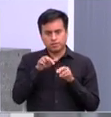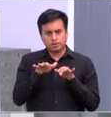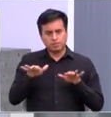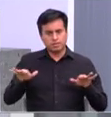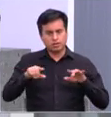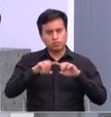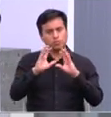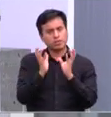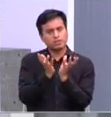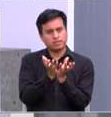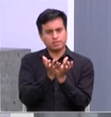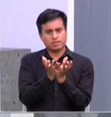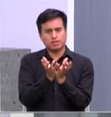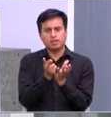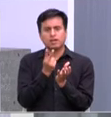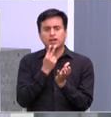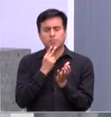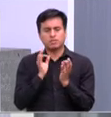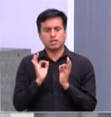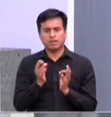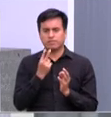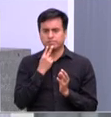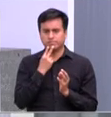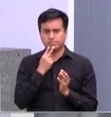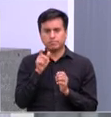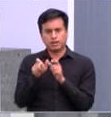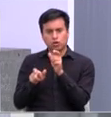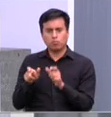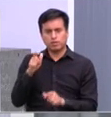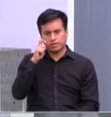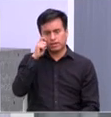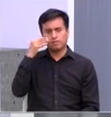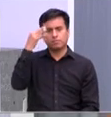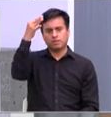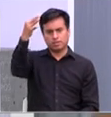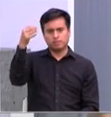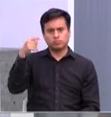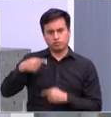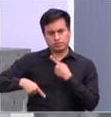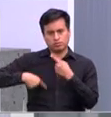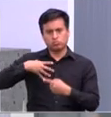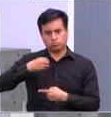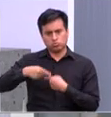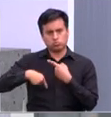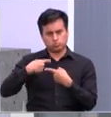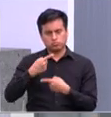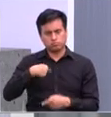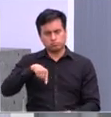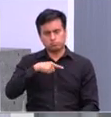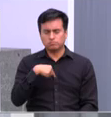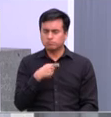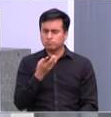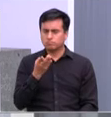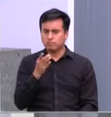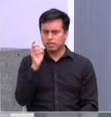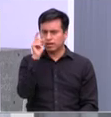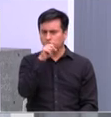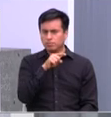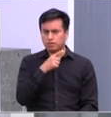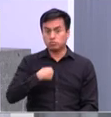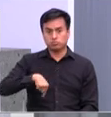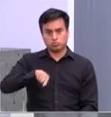un planeta habitable para la humanidad que vendrá después de nosotros. Es un drama